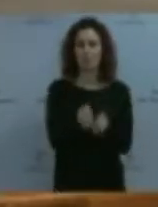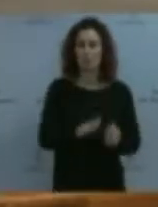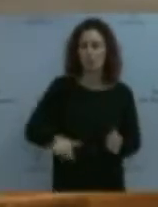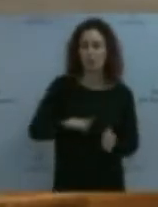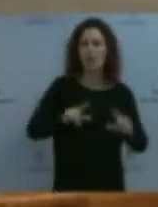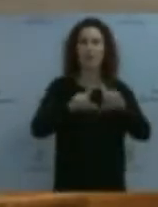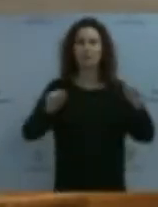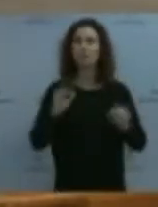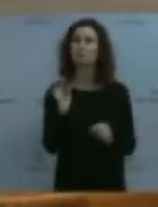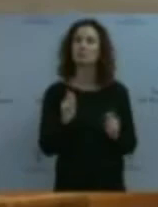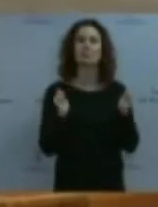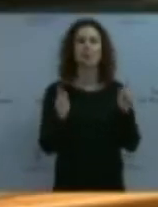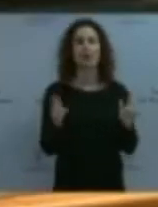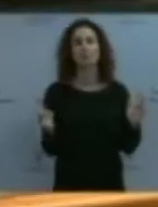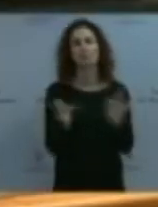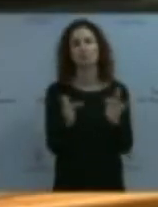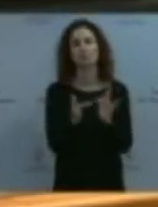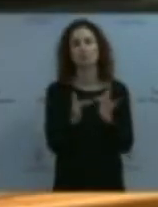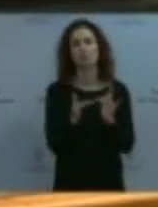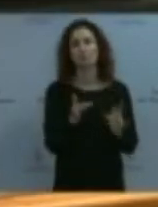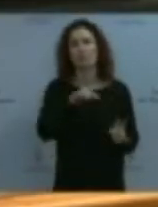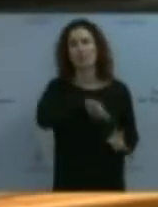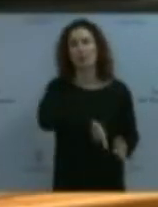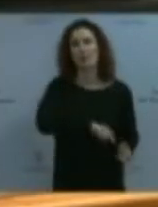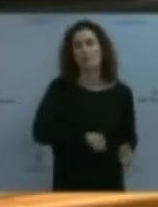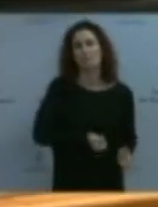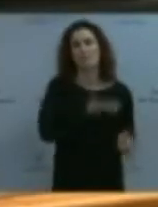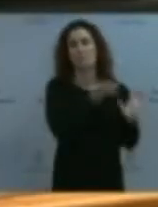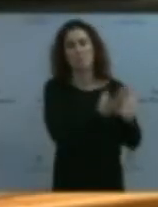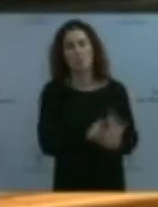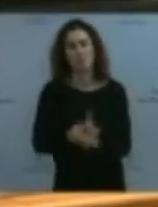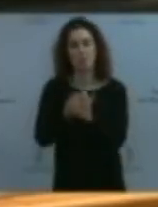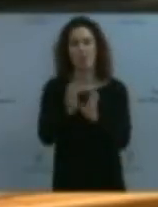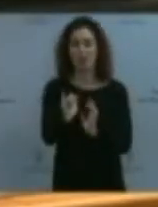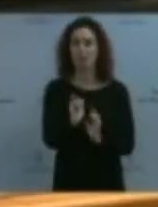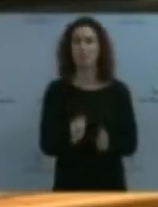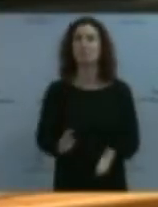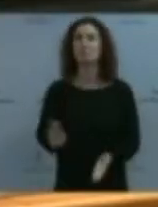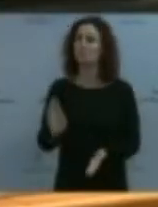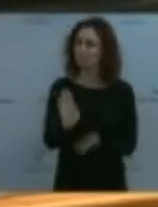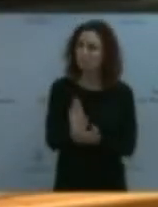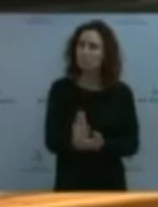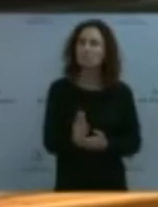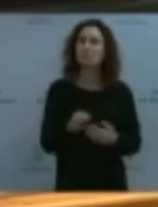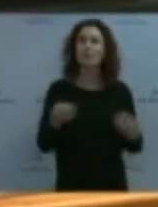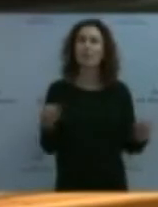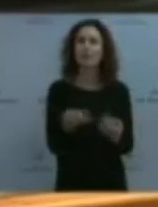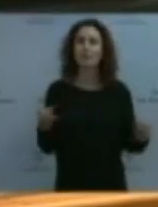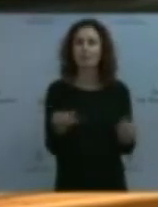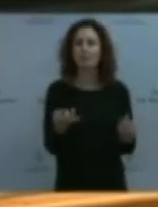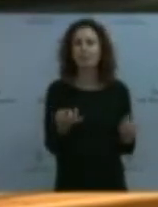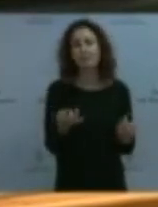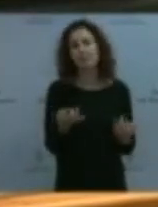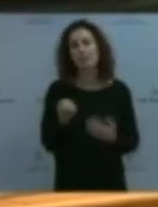tan importante. Y esas propuestas tienen que ser propuestas, desde luego, avaladas por una grandísima